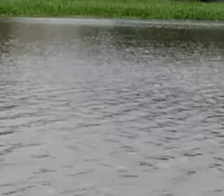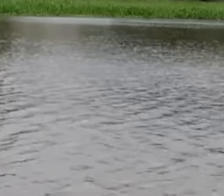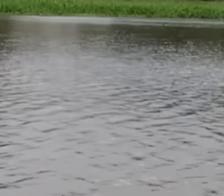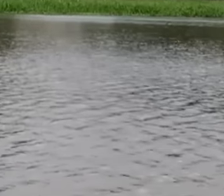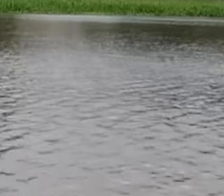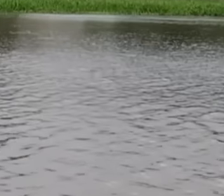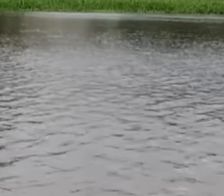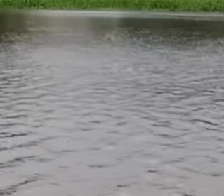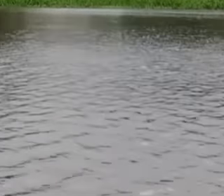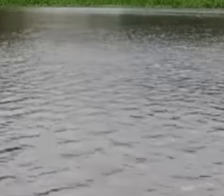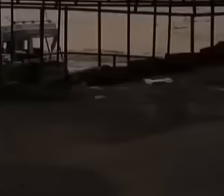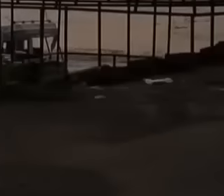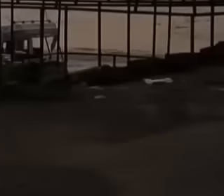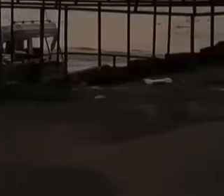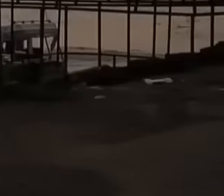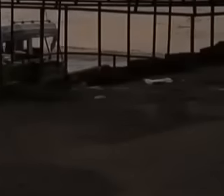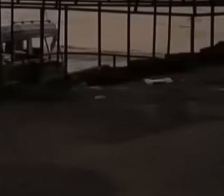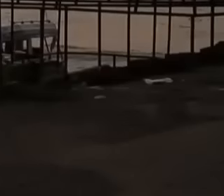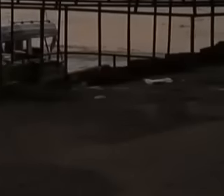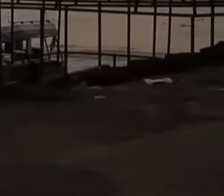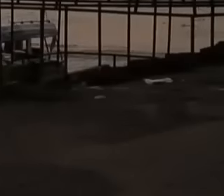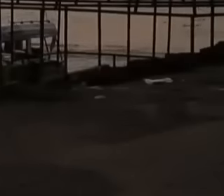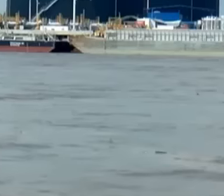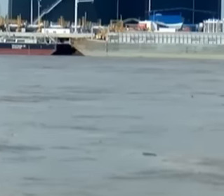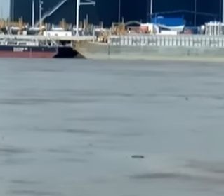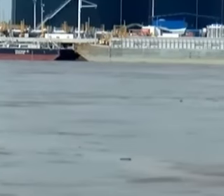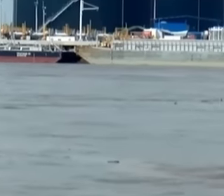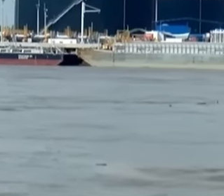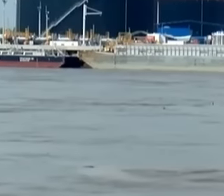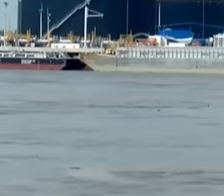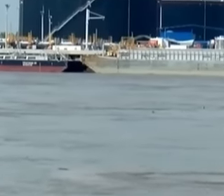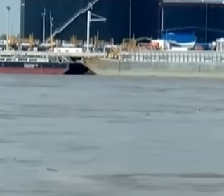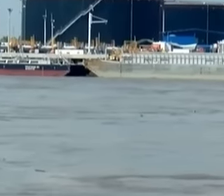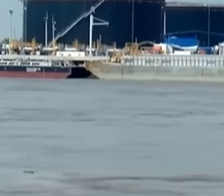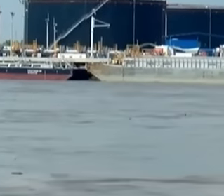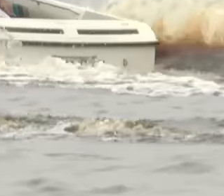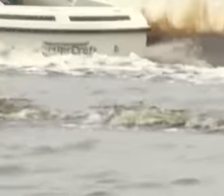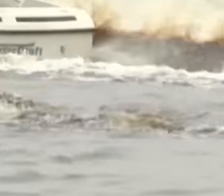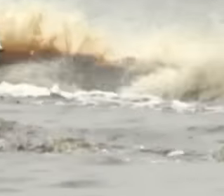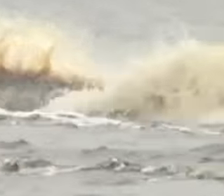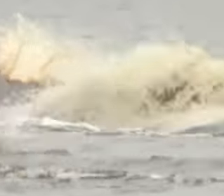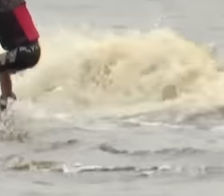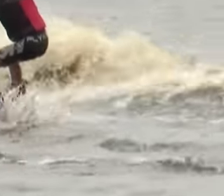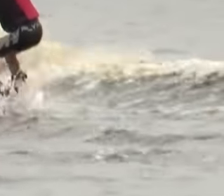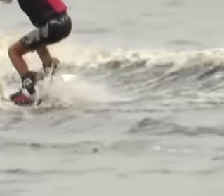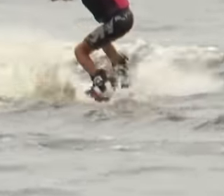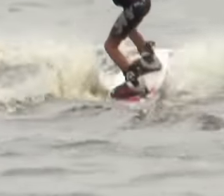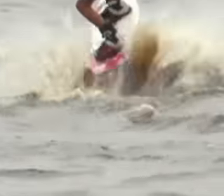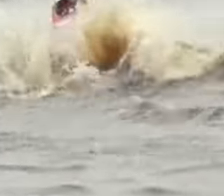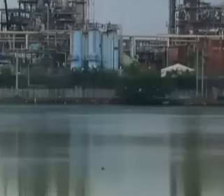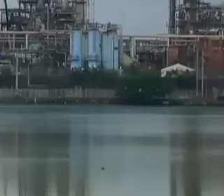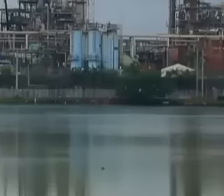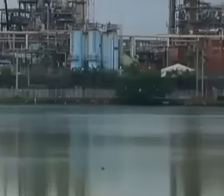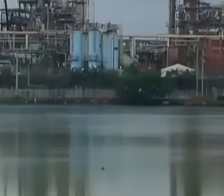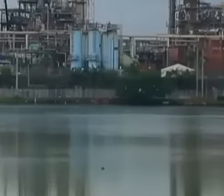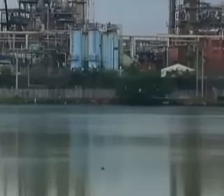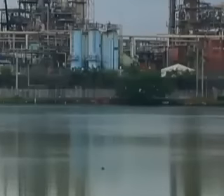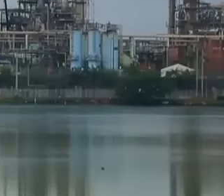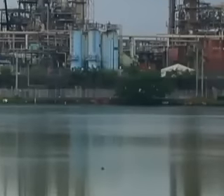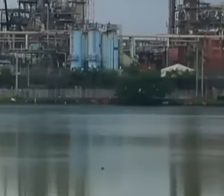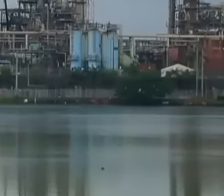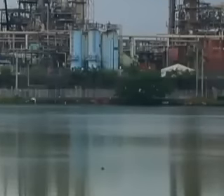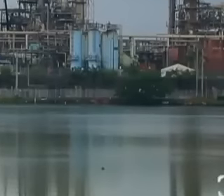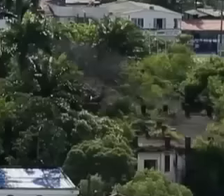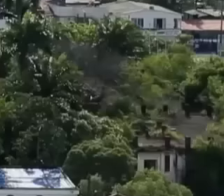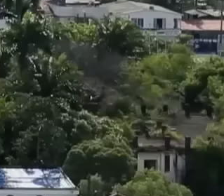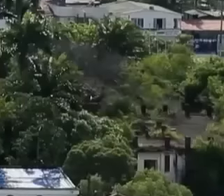Desde la región del Magdalena Medio, donde nace la esperanza, la Cámara de Comercio de Barrancabermeja organiza el